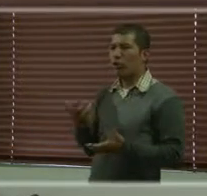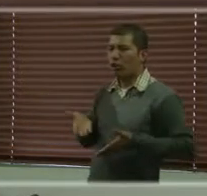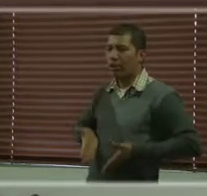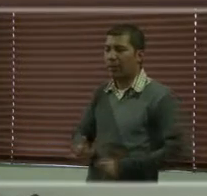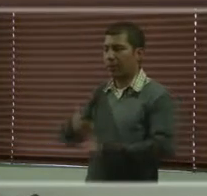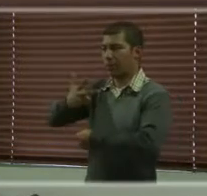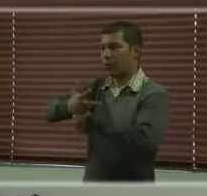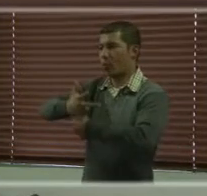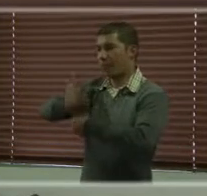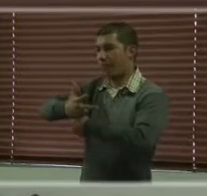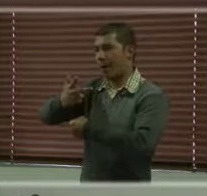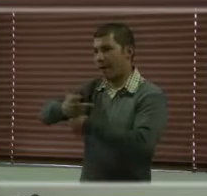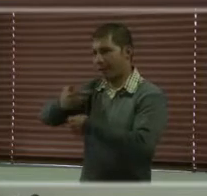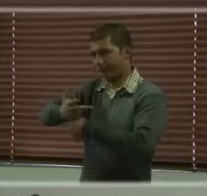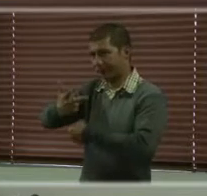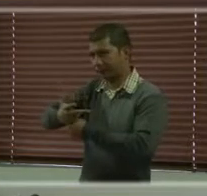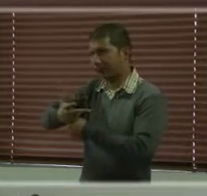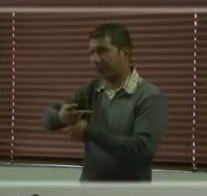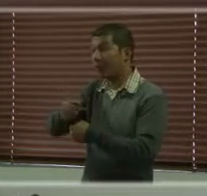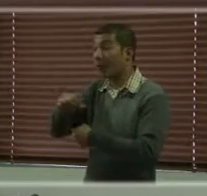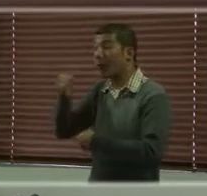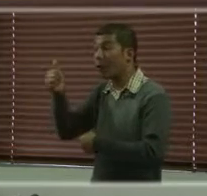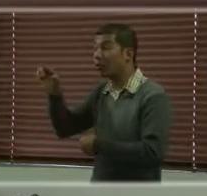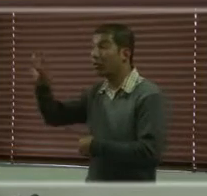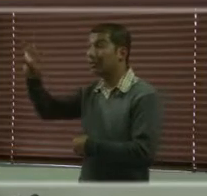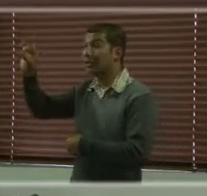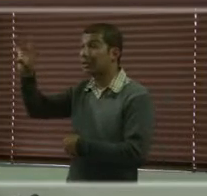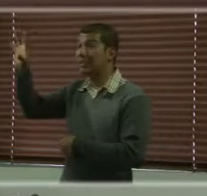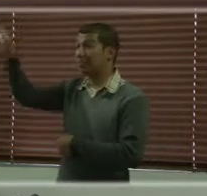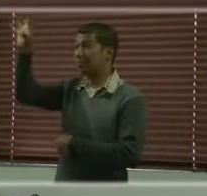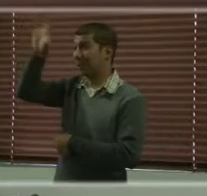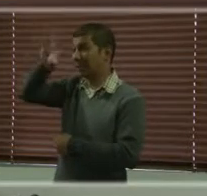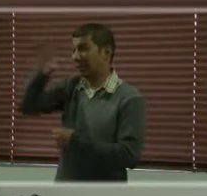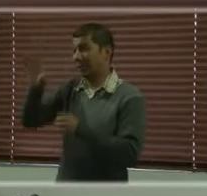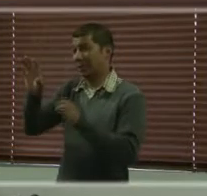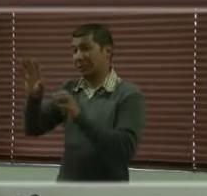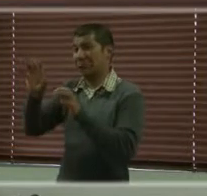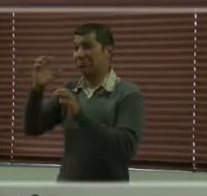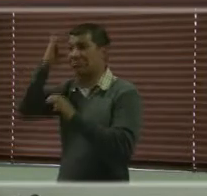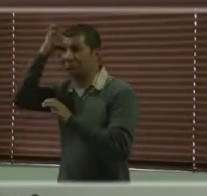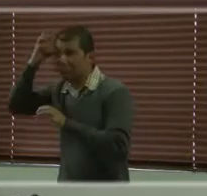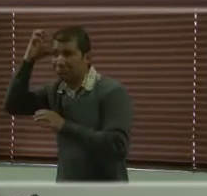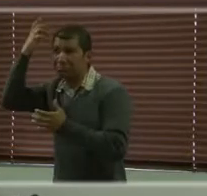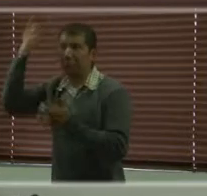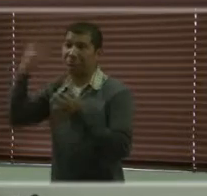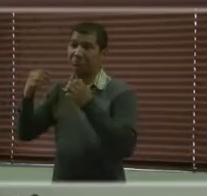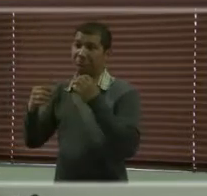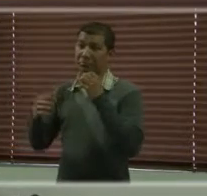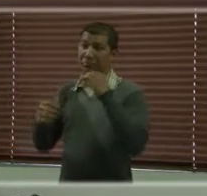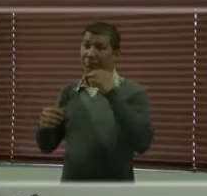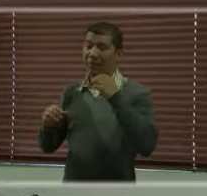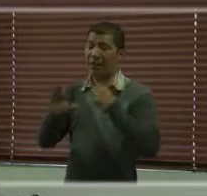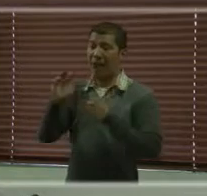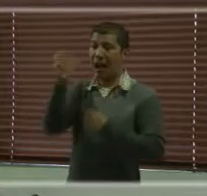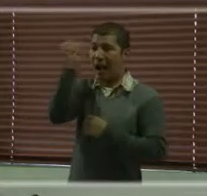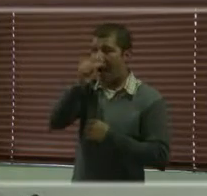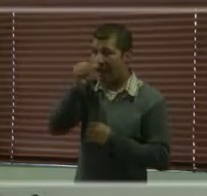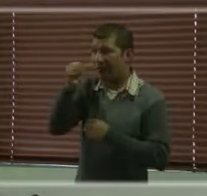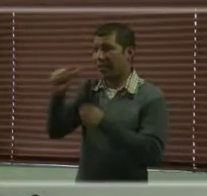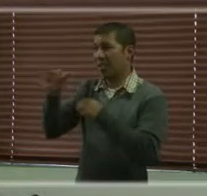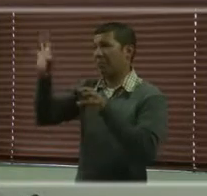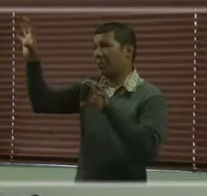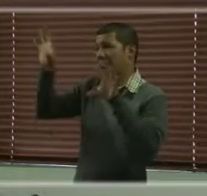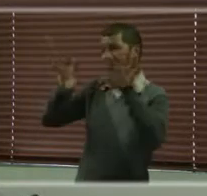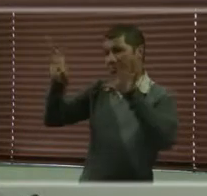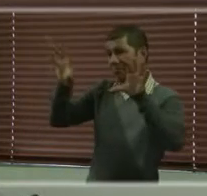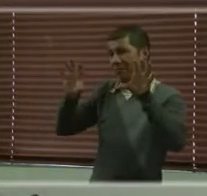expertos restantes pues son de de las diferentes regiones del mundo y también es es bastante grato